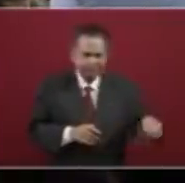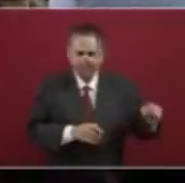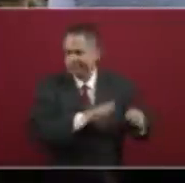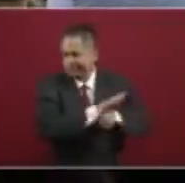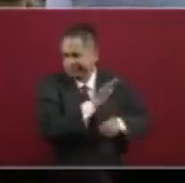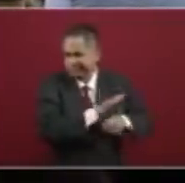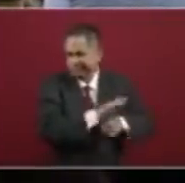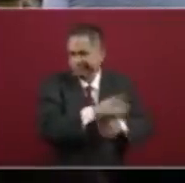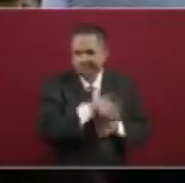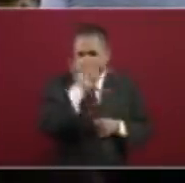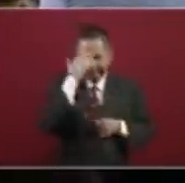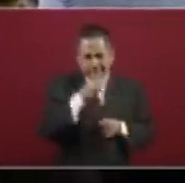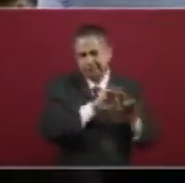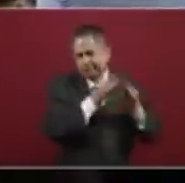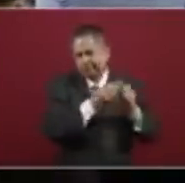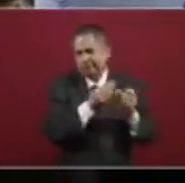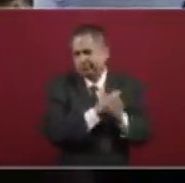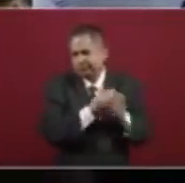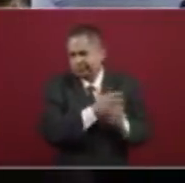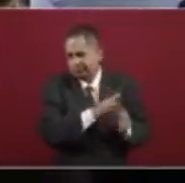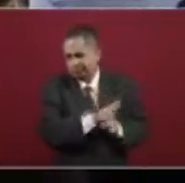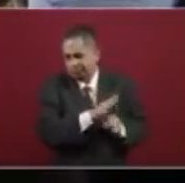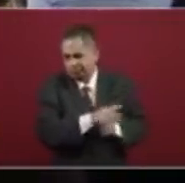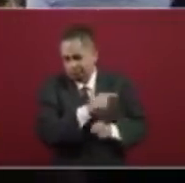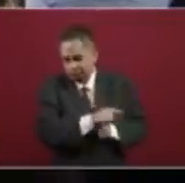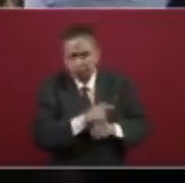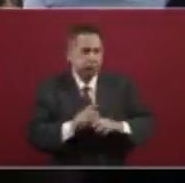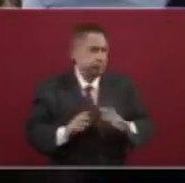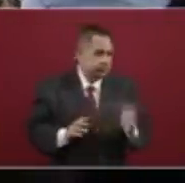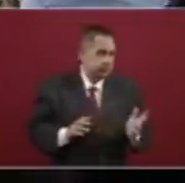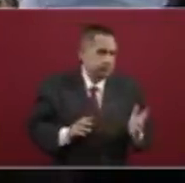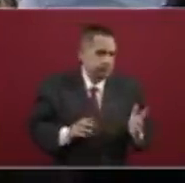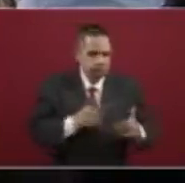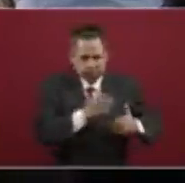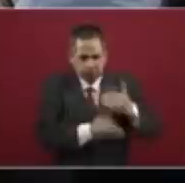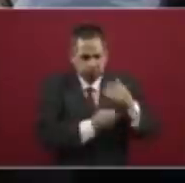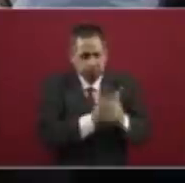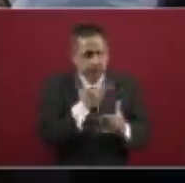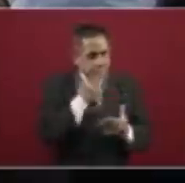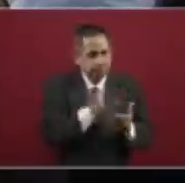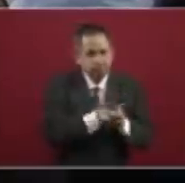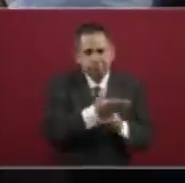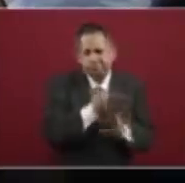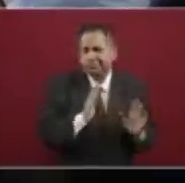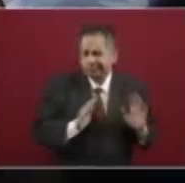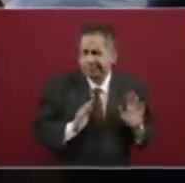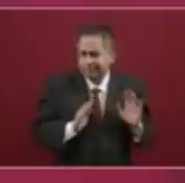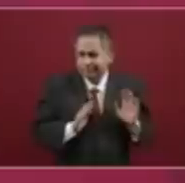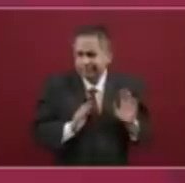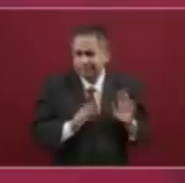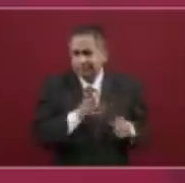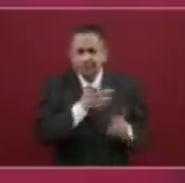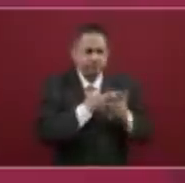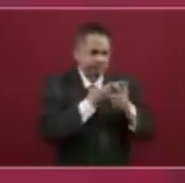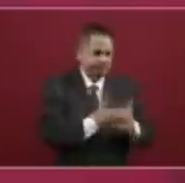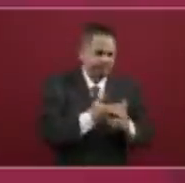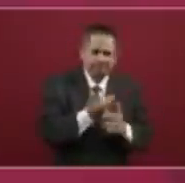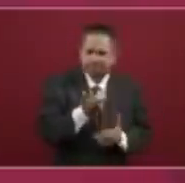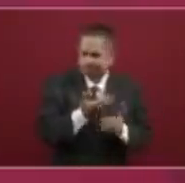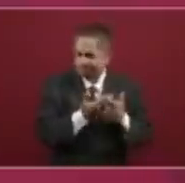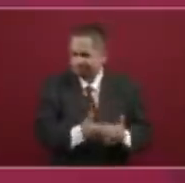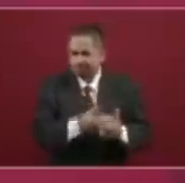tienen más forma de salir adelante, tienen más capital, tienen